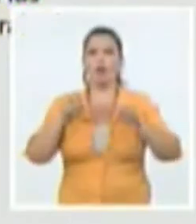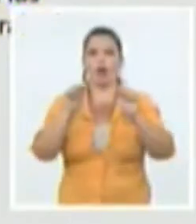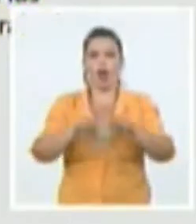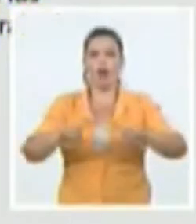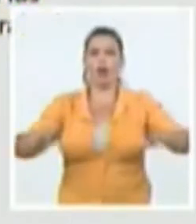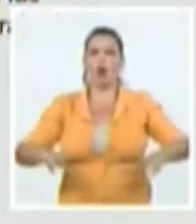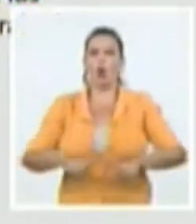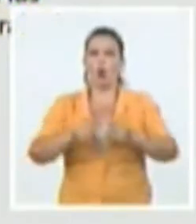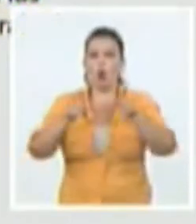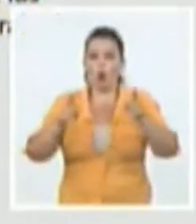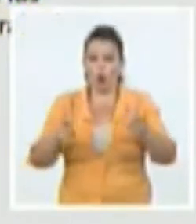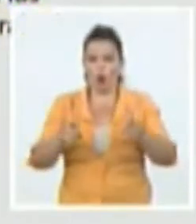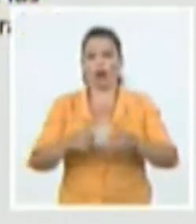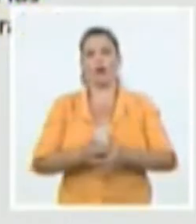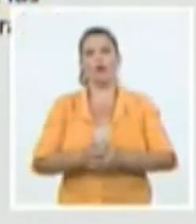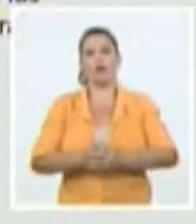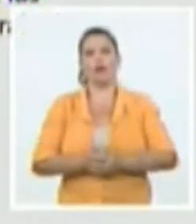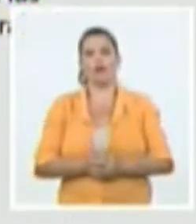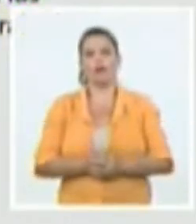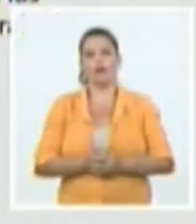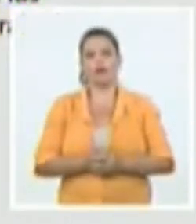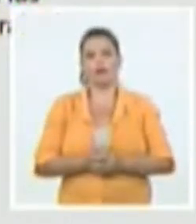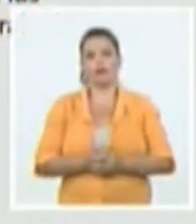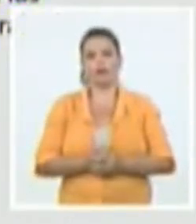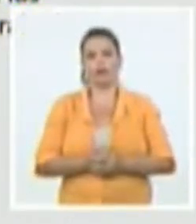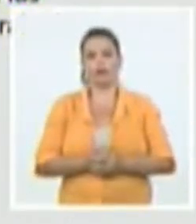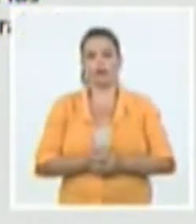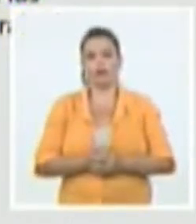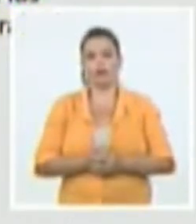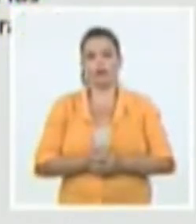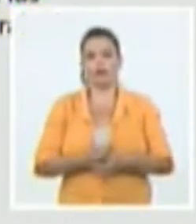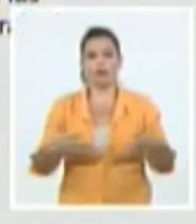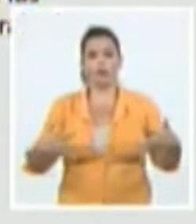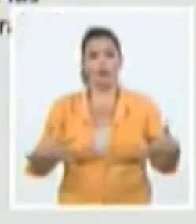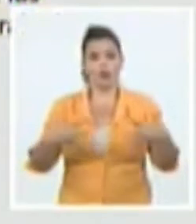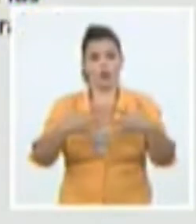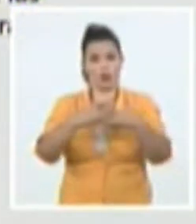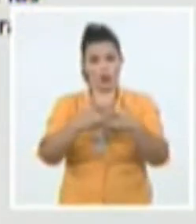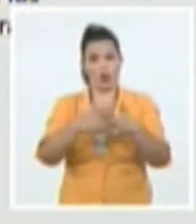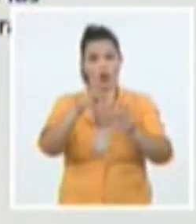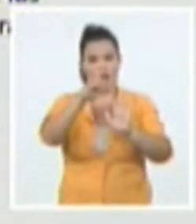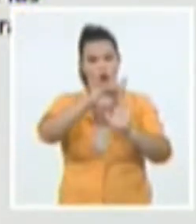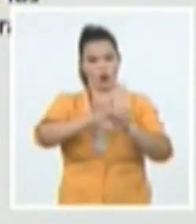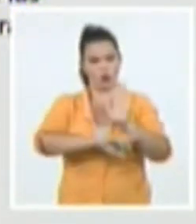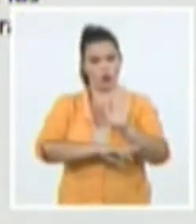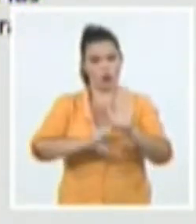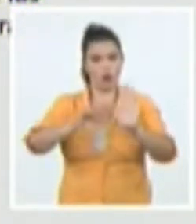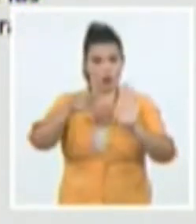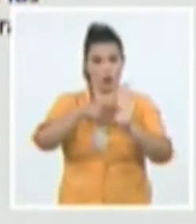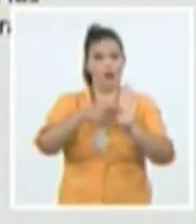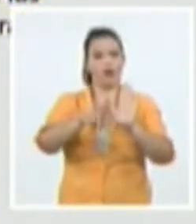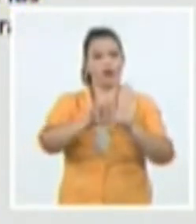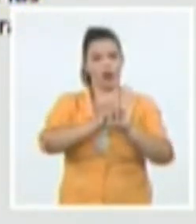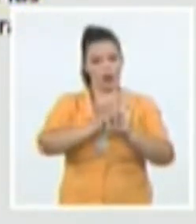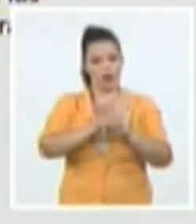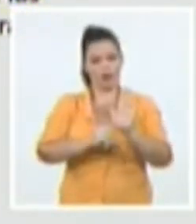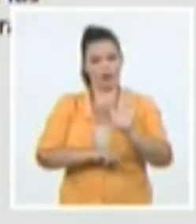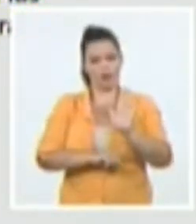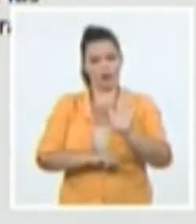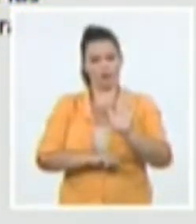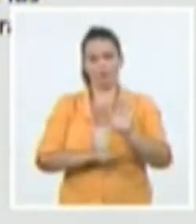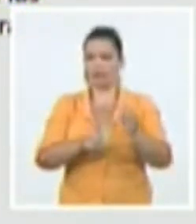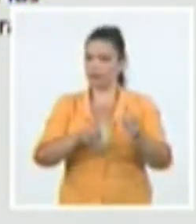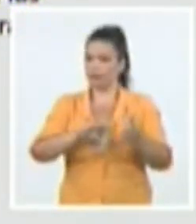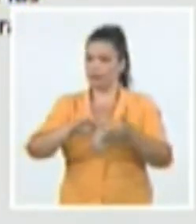público y el acatamiento a las preceptivas establecidas en la ley. Y el artículo 45,